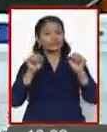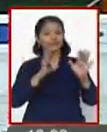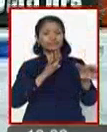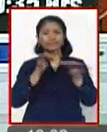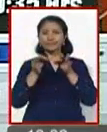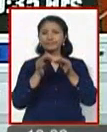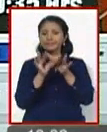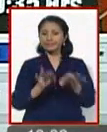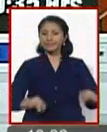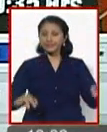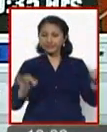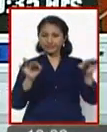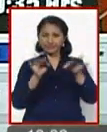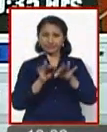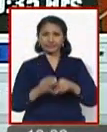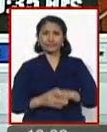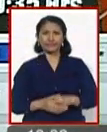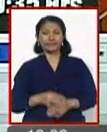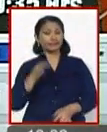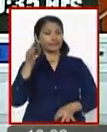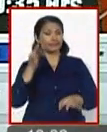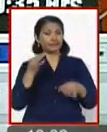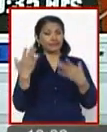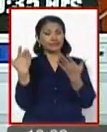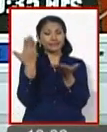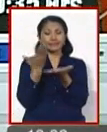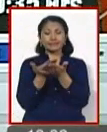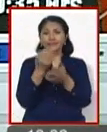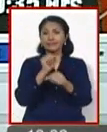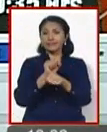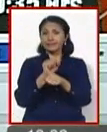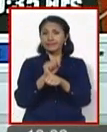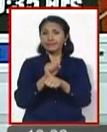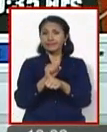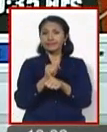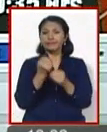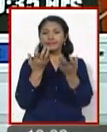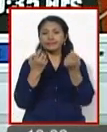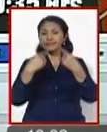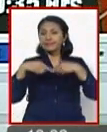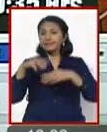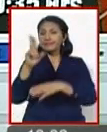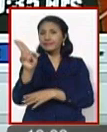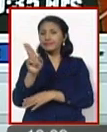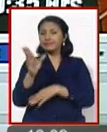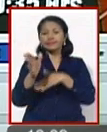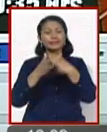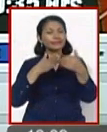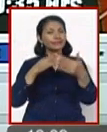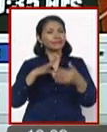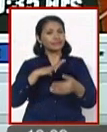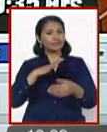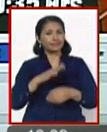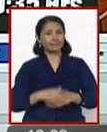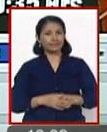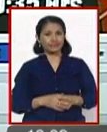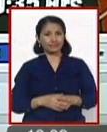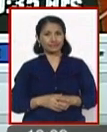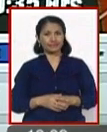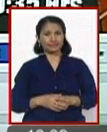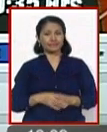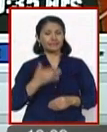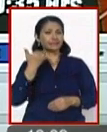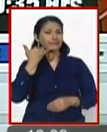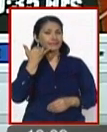comentario, porque es importante. Muy bien, si usted ha llegado del trabajo, quiere ir a la universidad o al colegio, no importa, hágalo, síganos a través